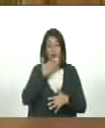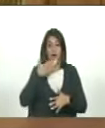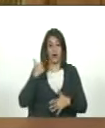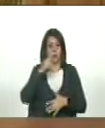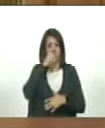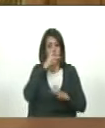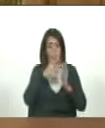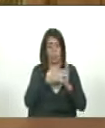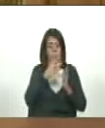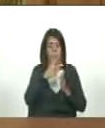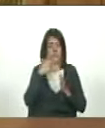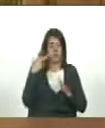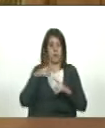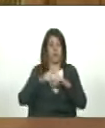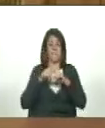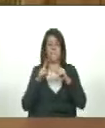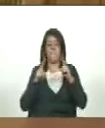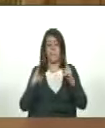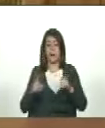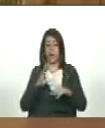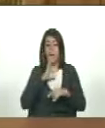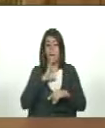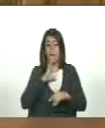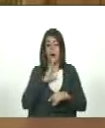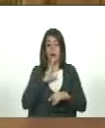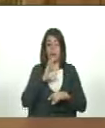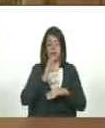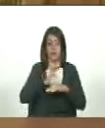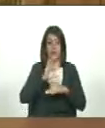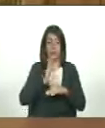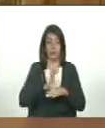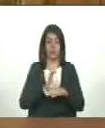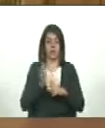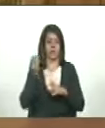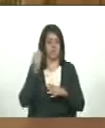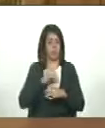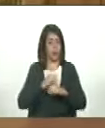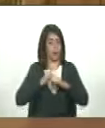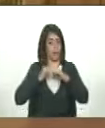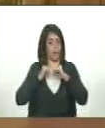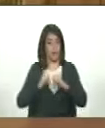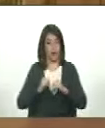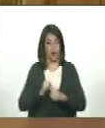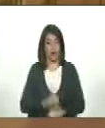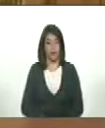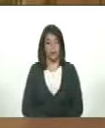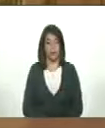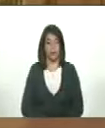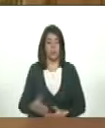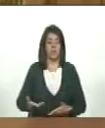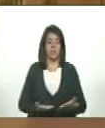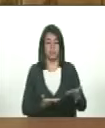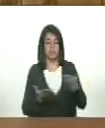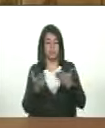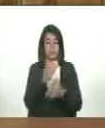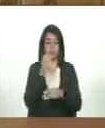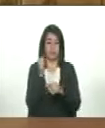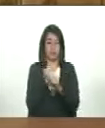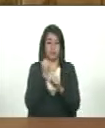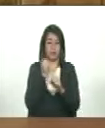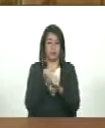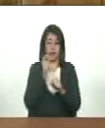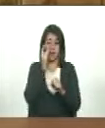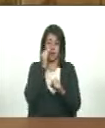que el 2023, pero con una banca, con un Banco Central mucho más robusto, al servicio de los